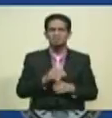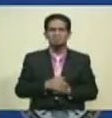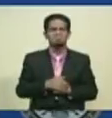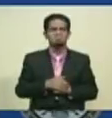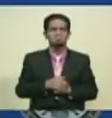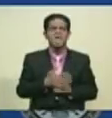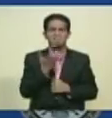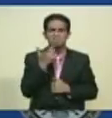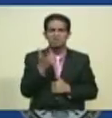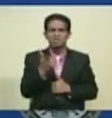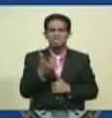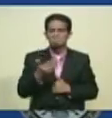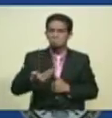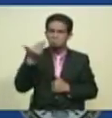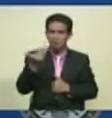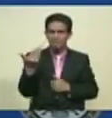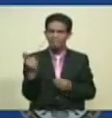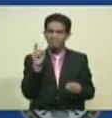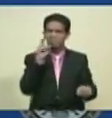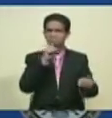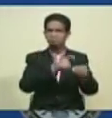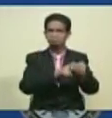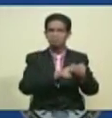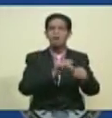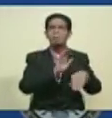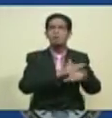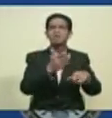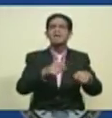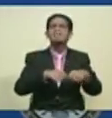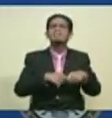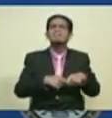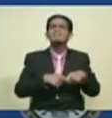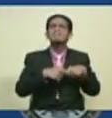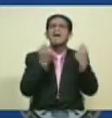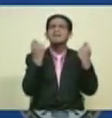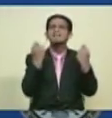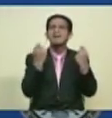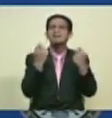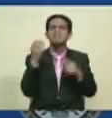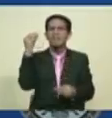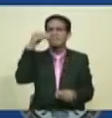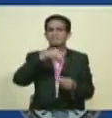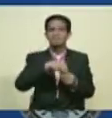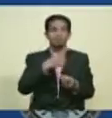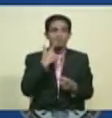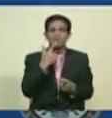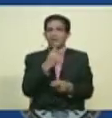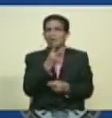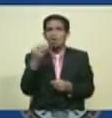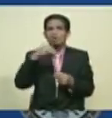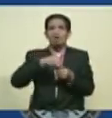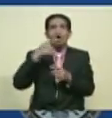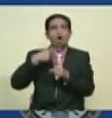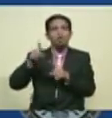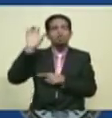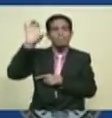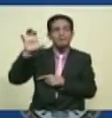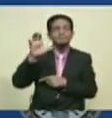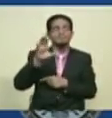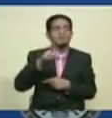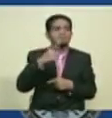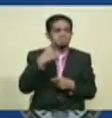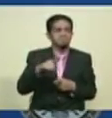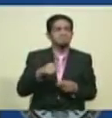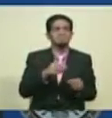pertenecer a una organización que violenta los principios? El principio de no intervención está presente en la Carta Constitutiva, en la Carta